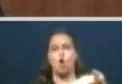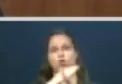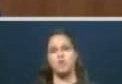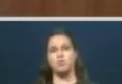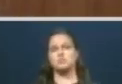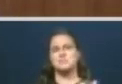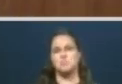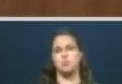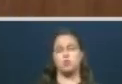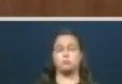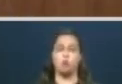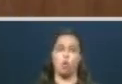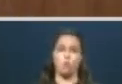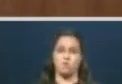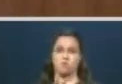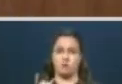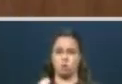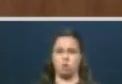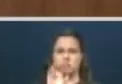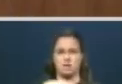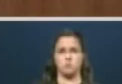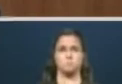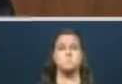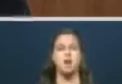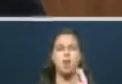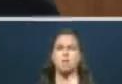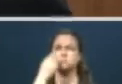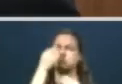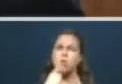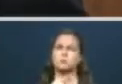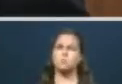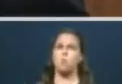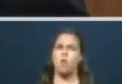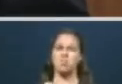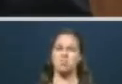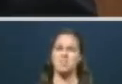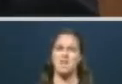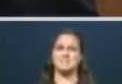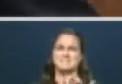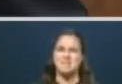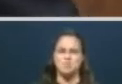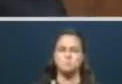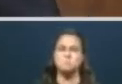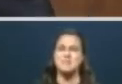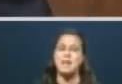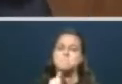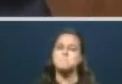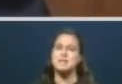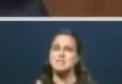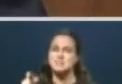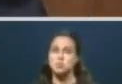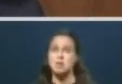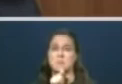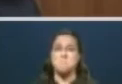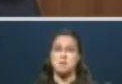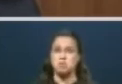territorio de castilla y león' una ley pensada precisamente para garantizar la prestación de servicios a las personas especialmente a